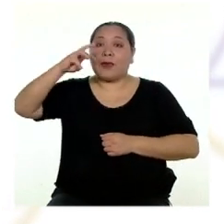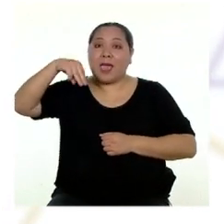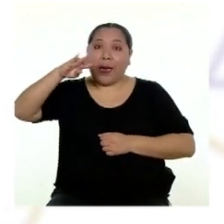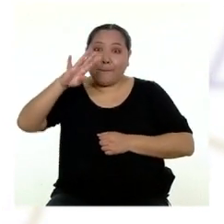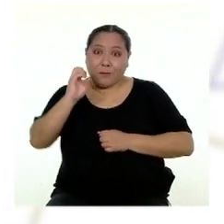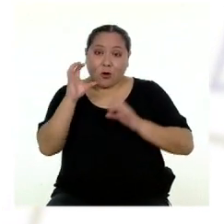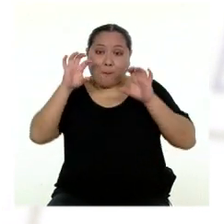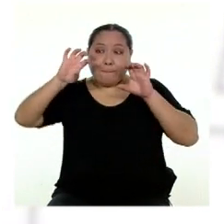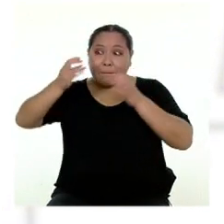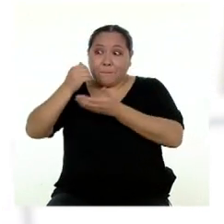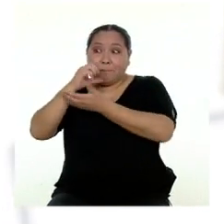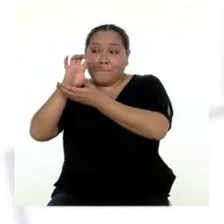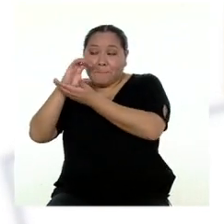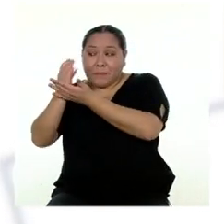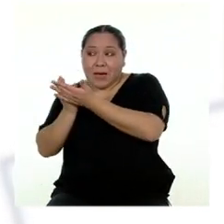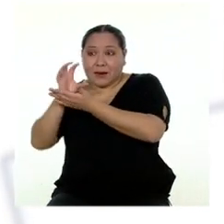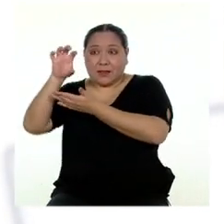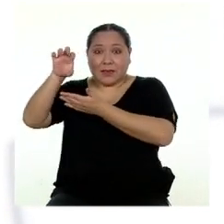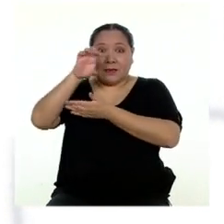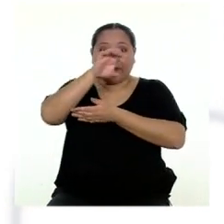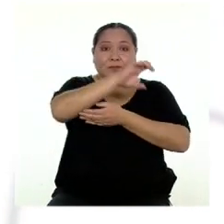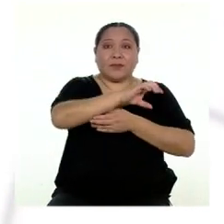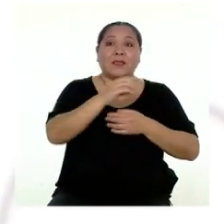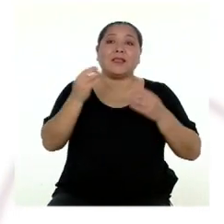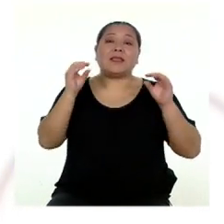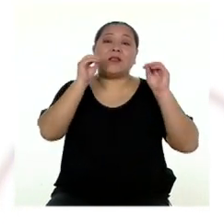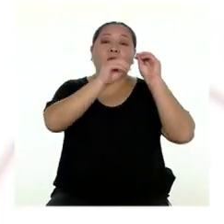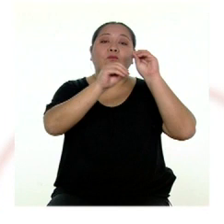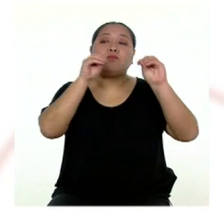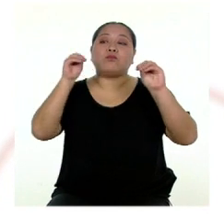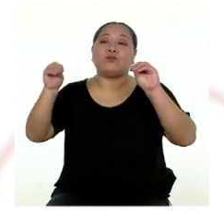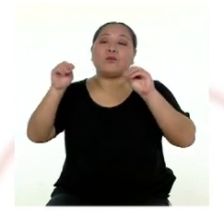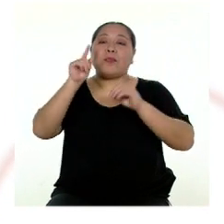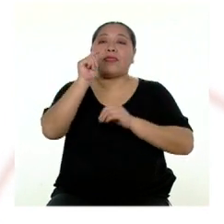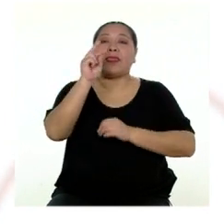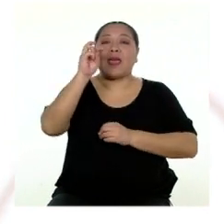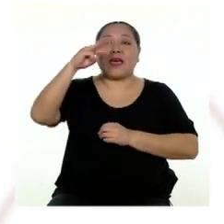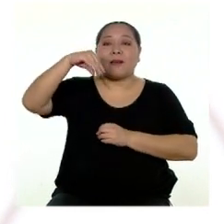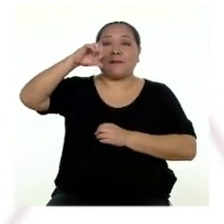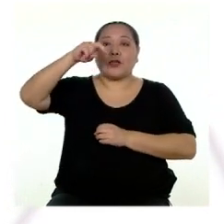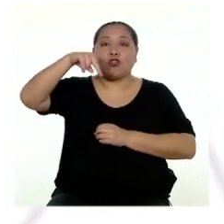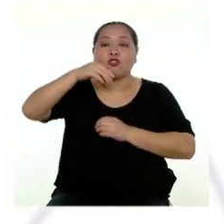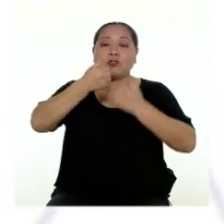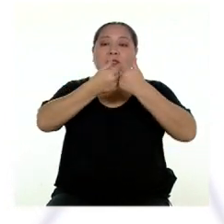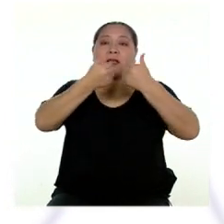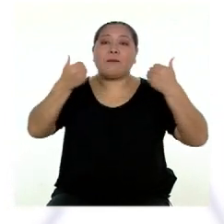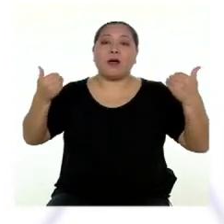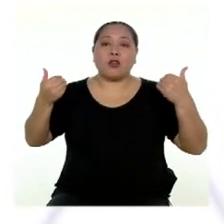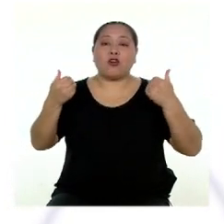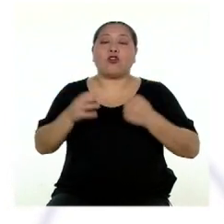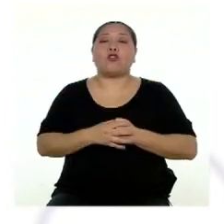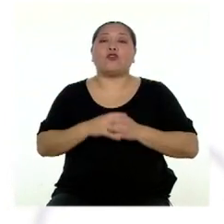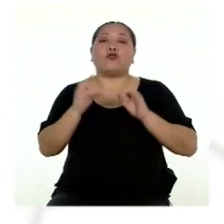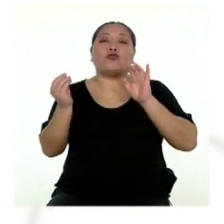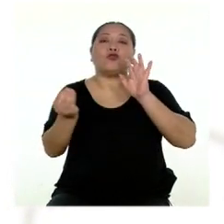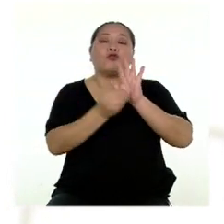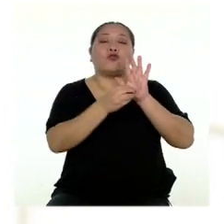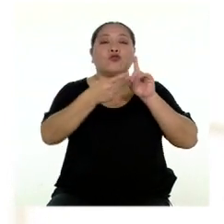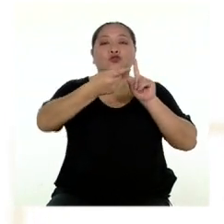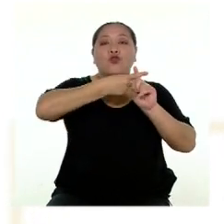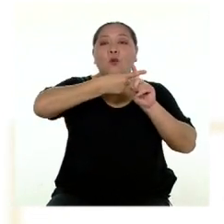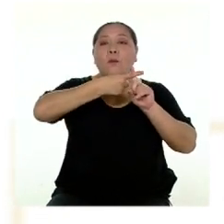o inecuación está conformado por términos. Y cada uno de esos términos están separados por signos de adición o